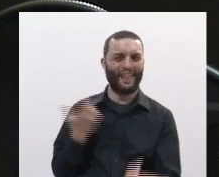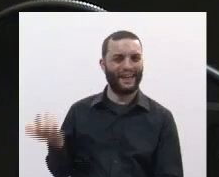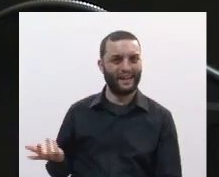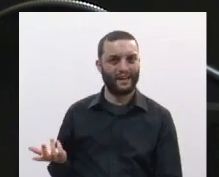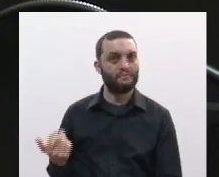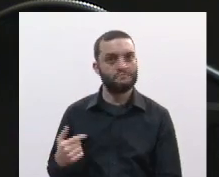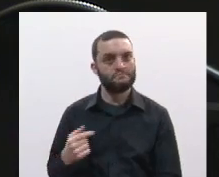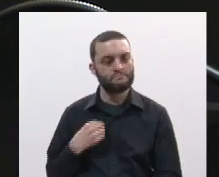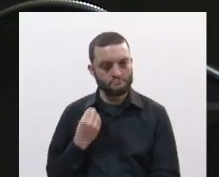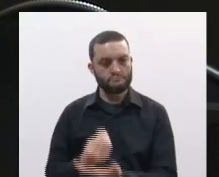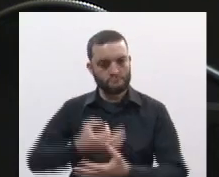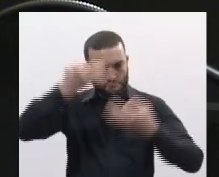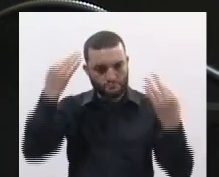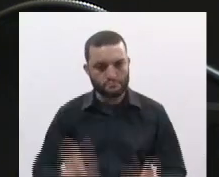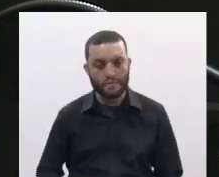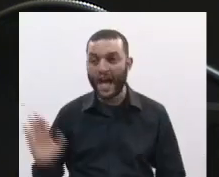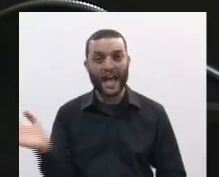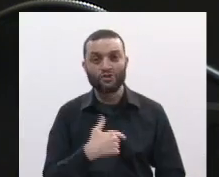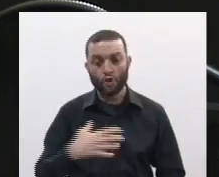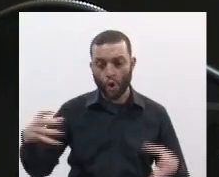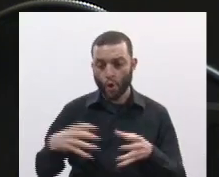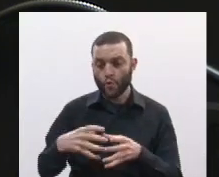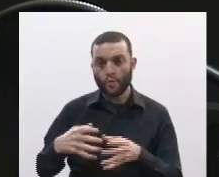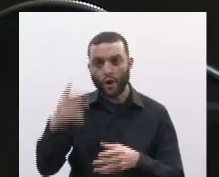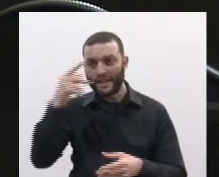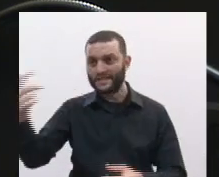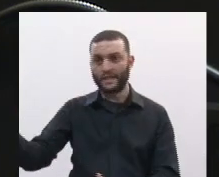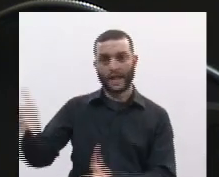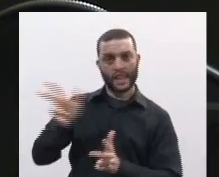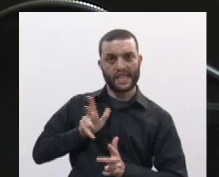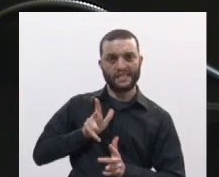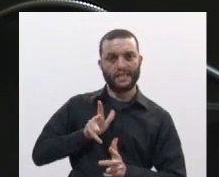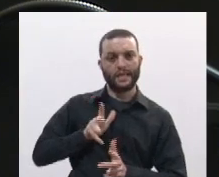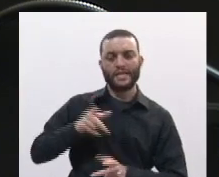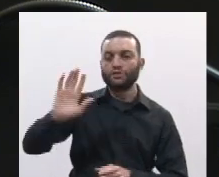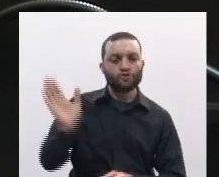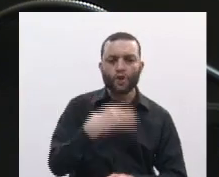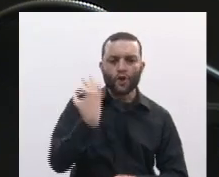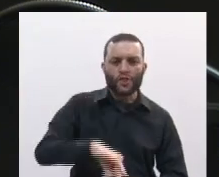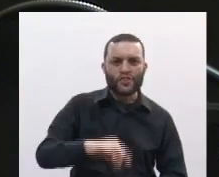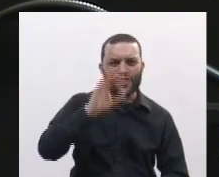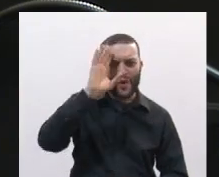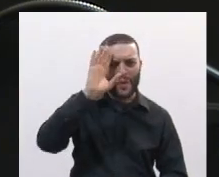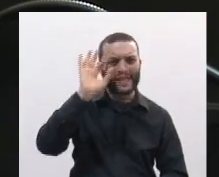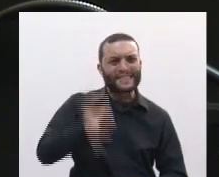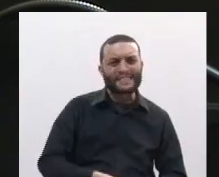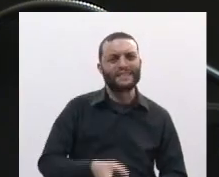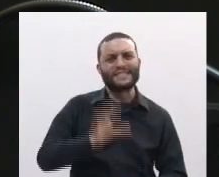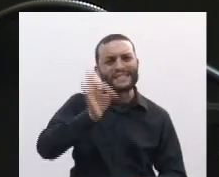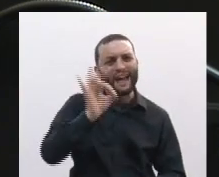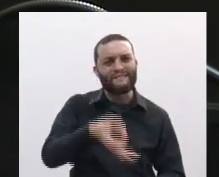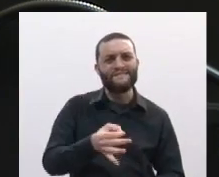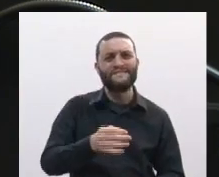a todos nosotros nos enseñó y nos decía, estudien economía. No puede haber un dirigente político que no conozca economía. Si quiere